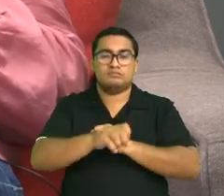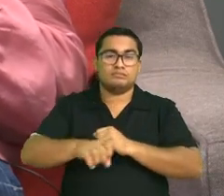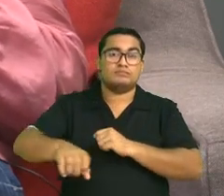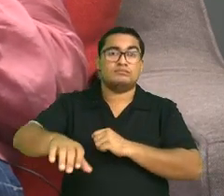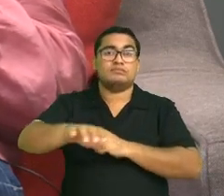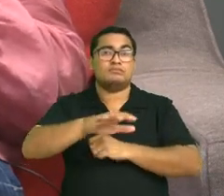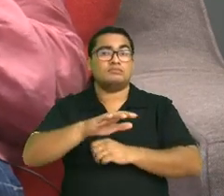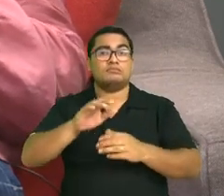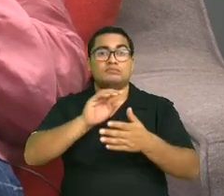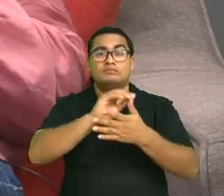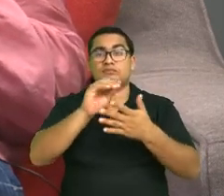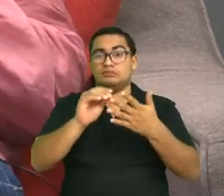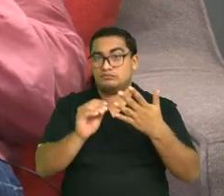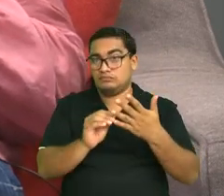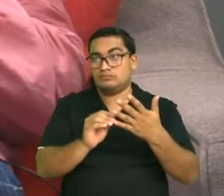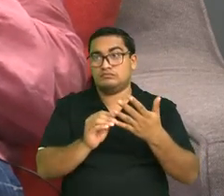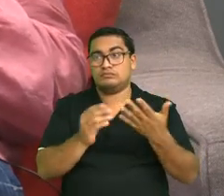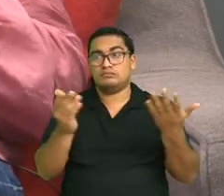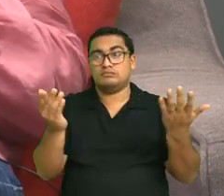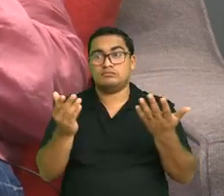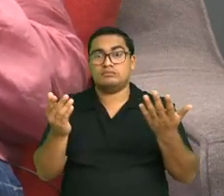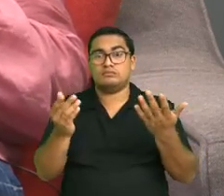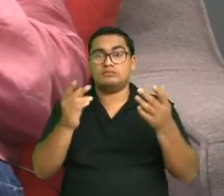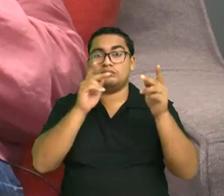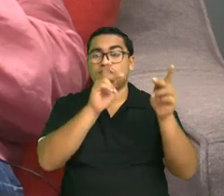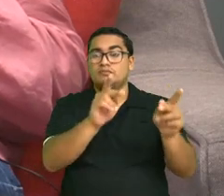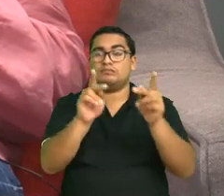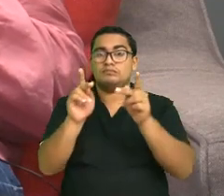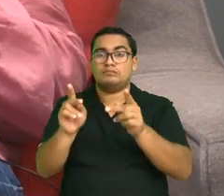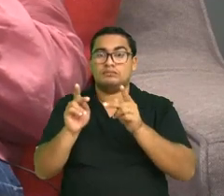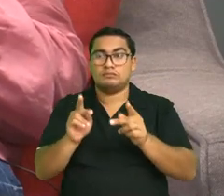pedagógico y clínico genético con las personas